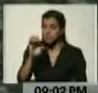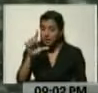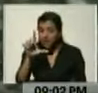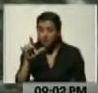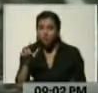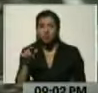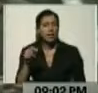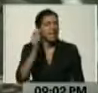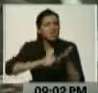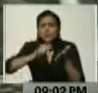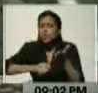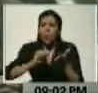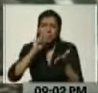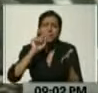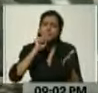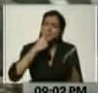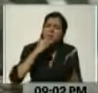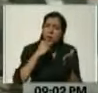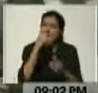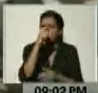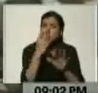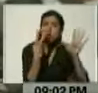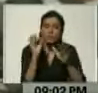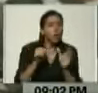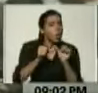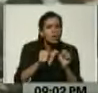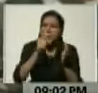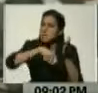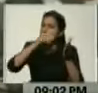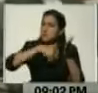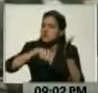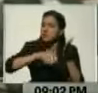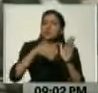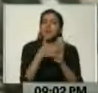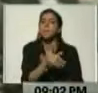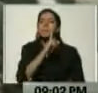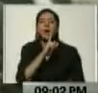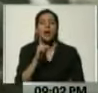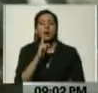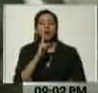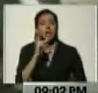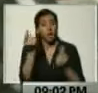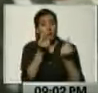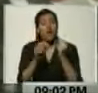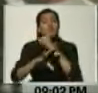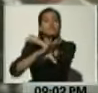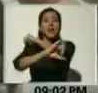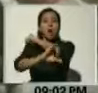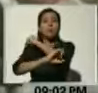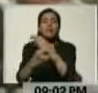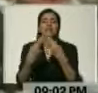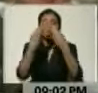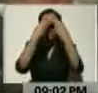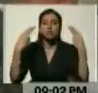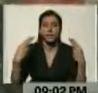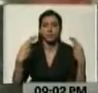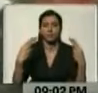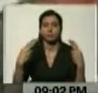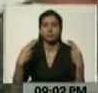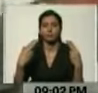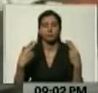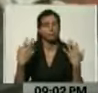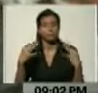días, más de 90 años. La Economía del Fraude Inocente se llama, es un libro que se lee